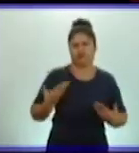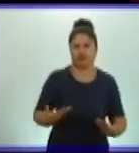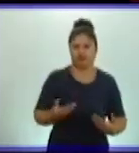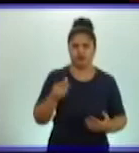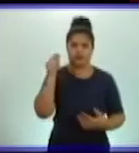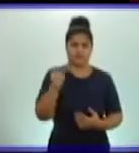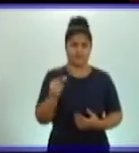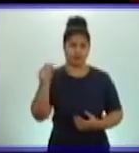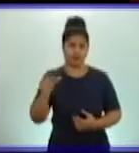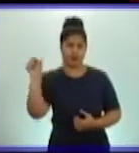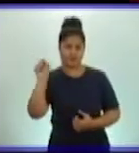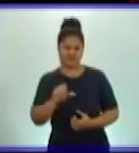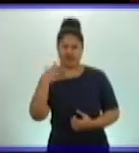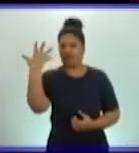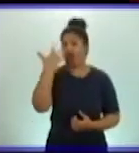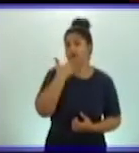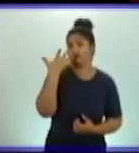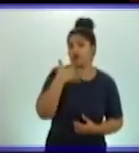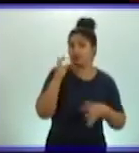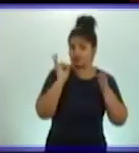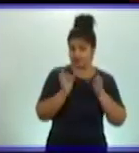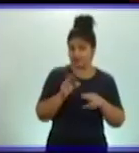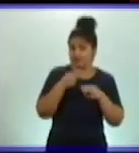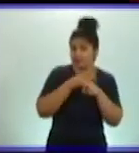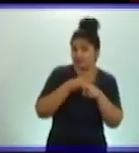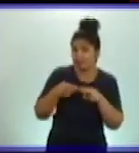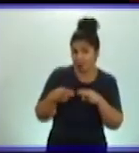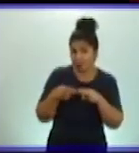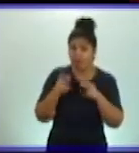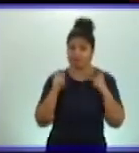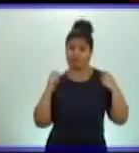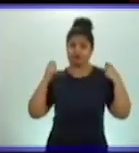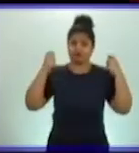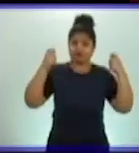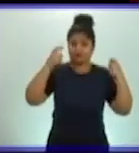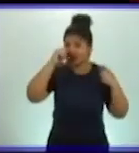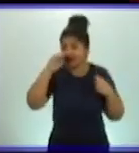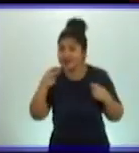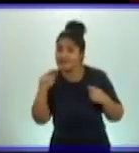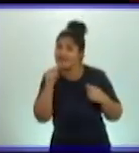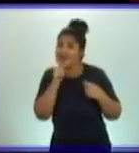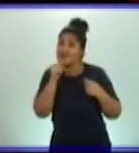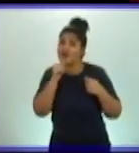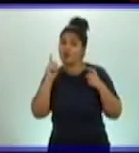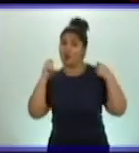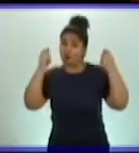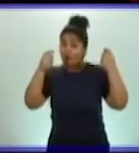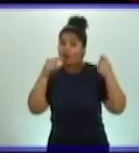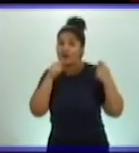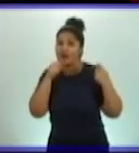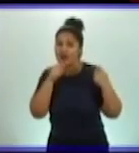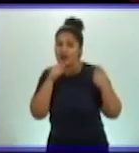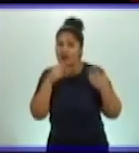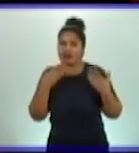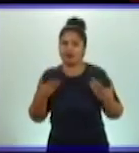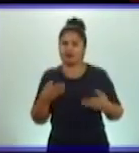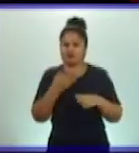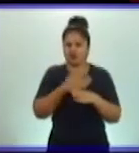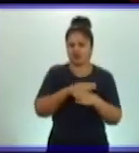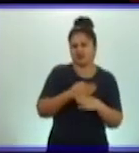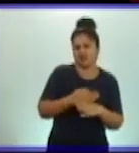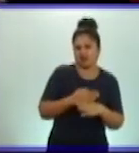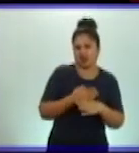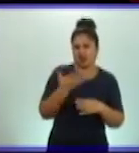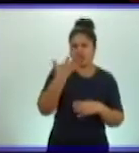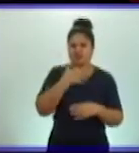lobo. Pero si una mamá lee el cuento y lo lee a esta altura, dice, bueno, Caperucita debe ser una niña pequeña, entre, no sé, 8 o